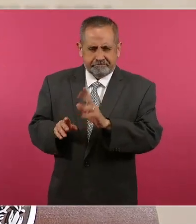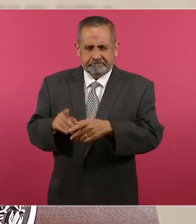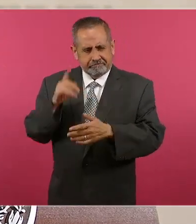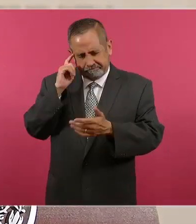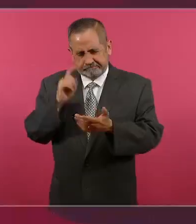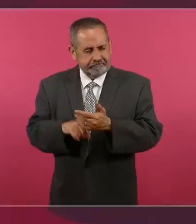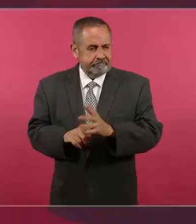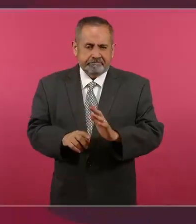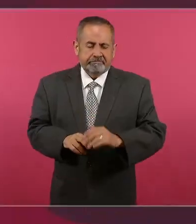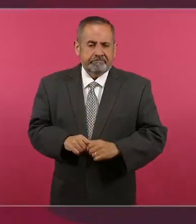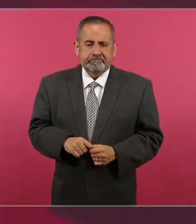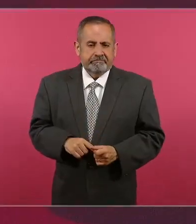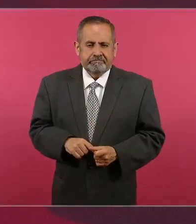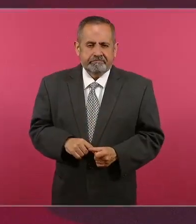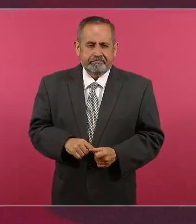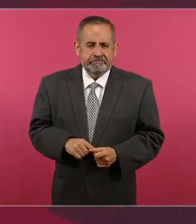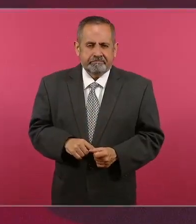diría